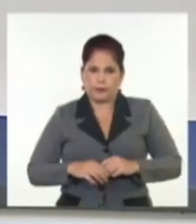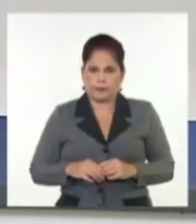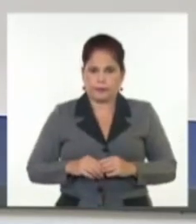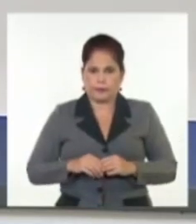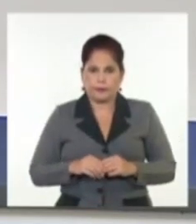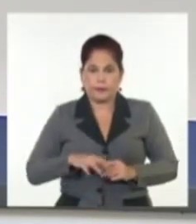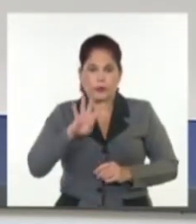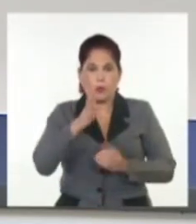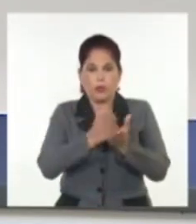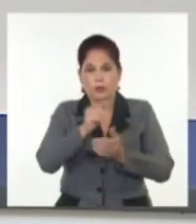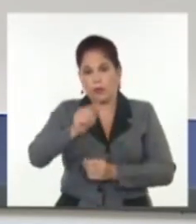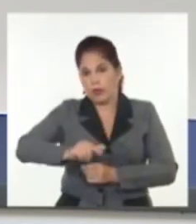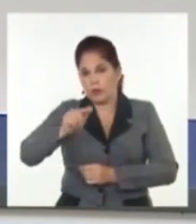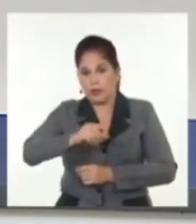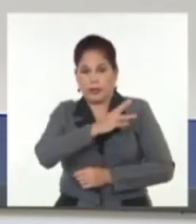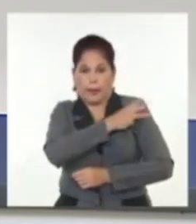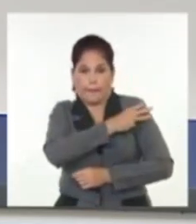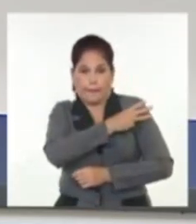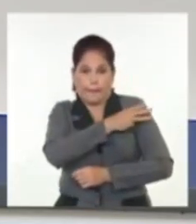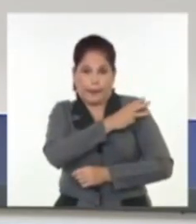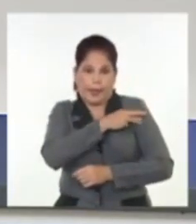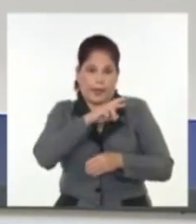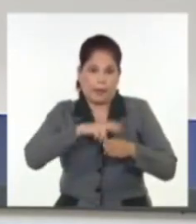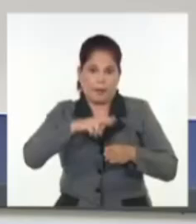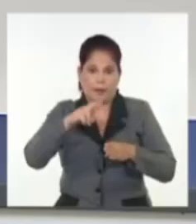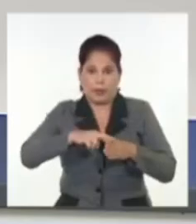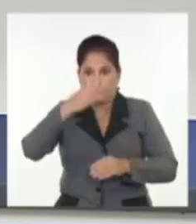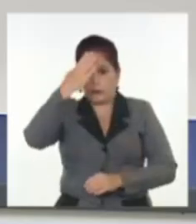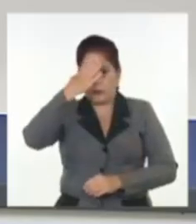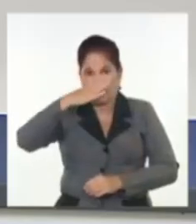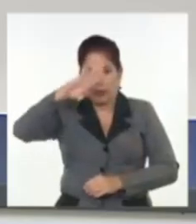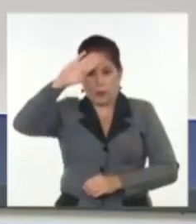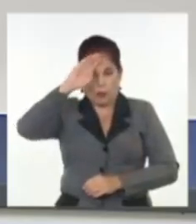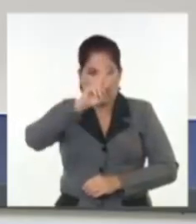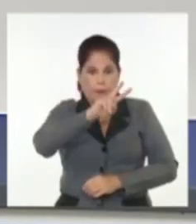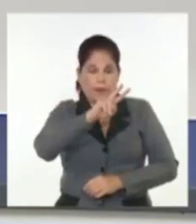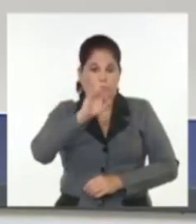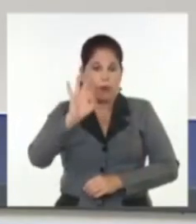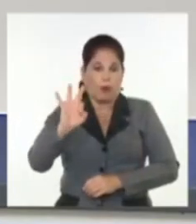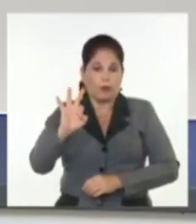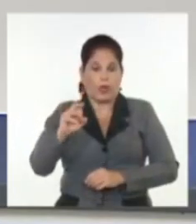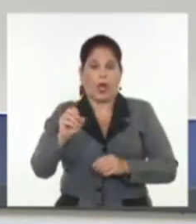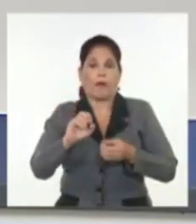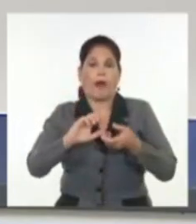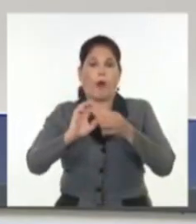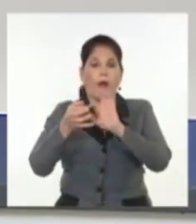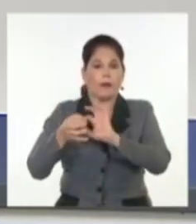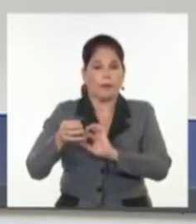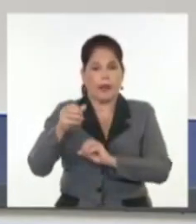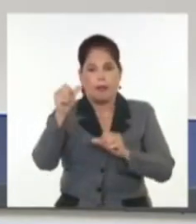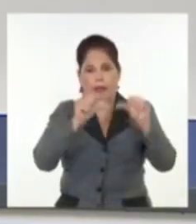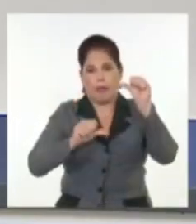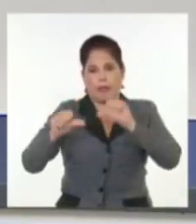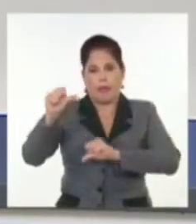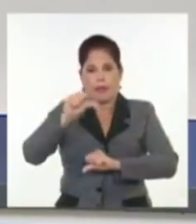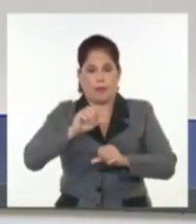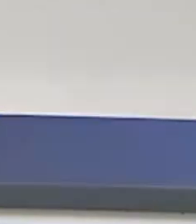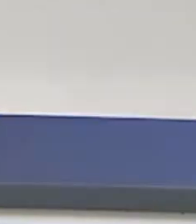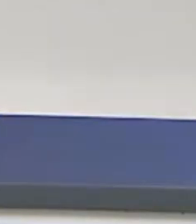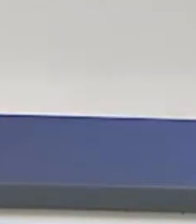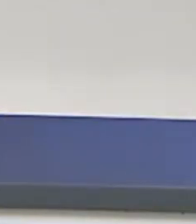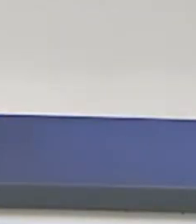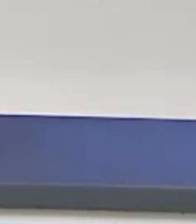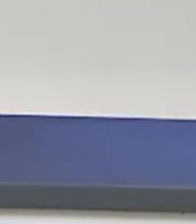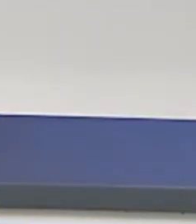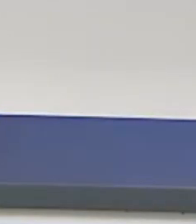y cuatro estudiantes de preuniversitarios representarán a Cuba en la 28ª Olimpiada Iberoamericana de Química, que comenzará mañana 9